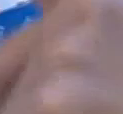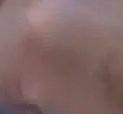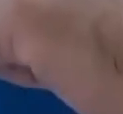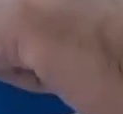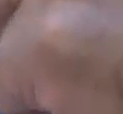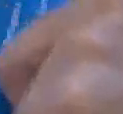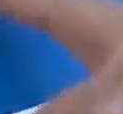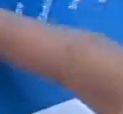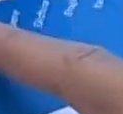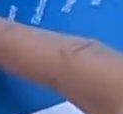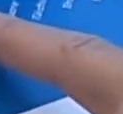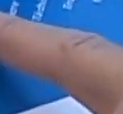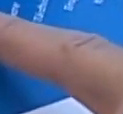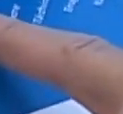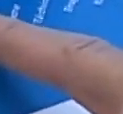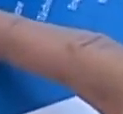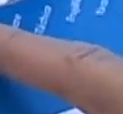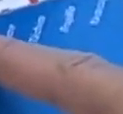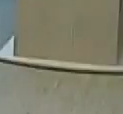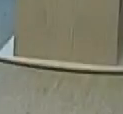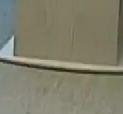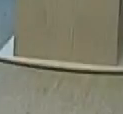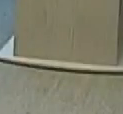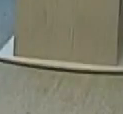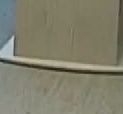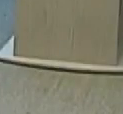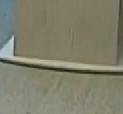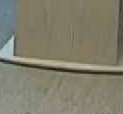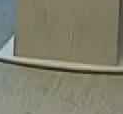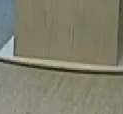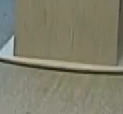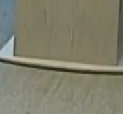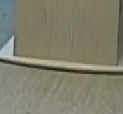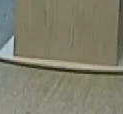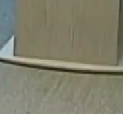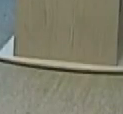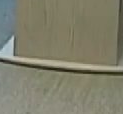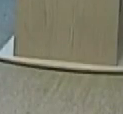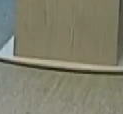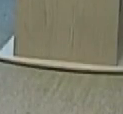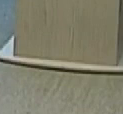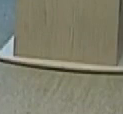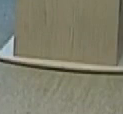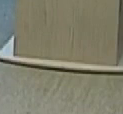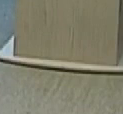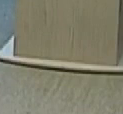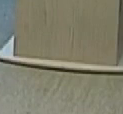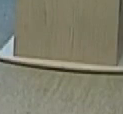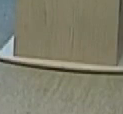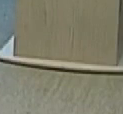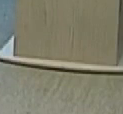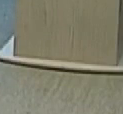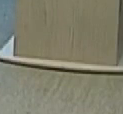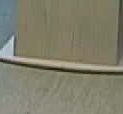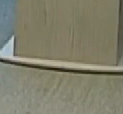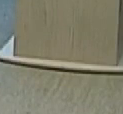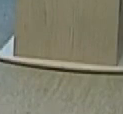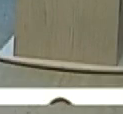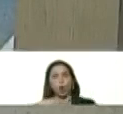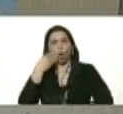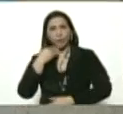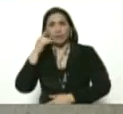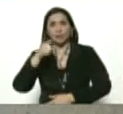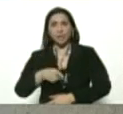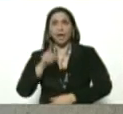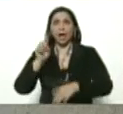de casos del país 122 casos en el estado nueva esparta la mayor parte de ellos jóvenes y